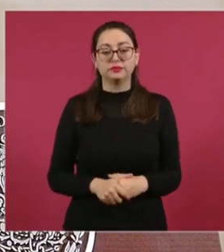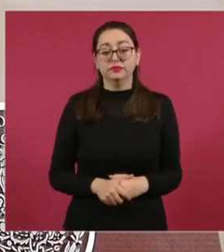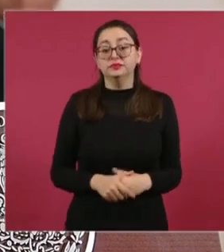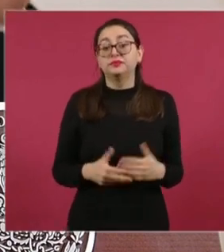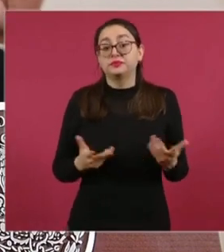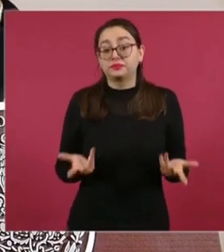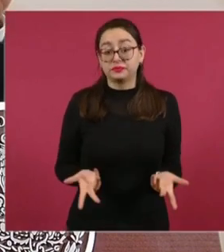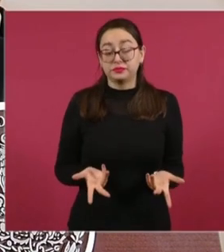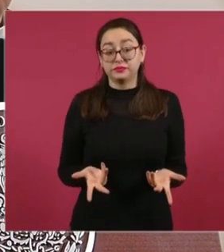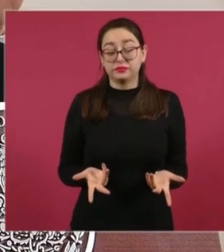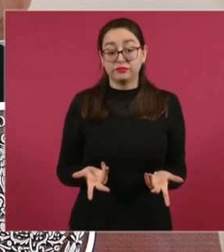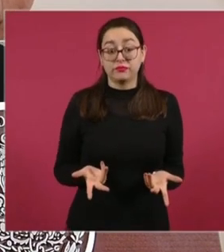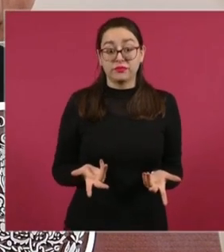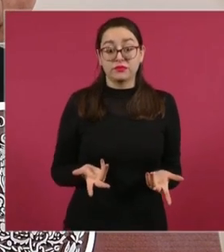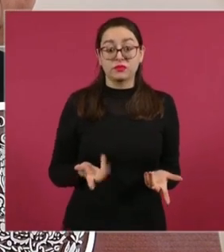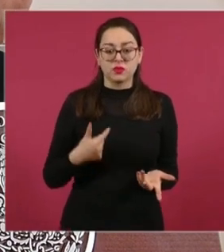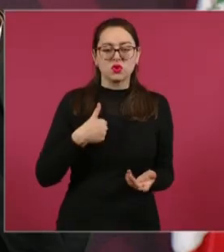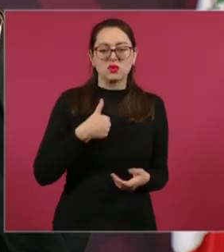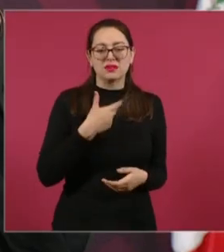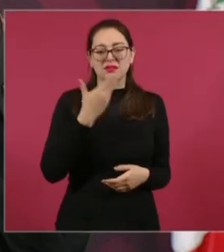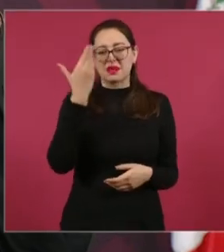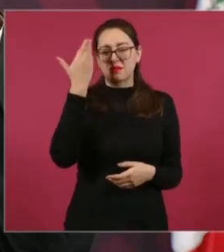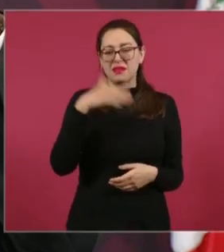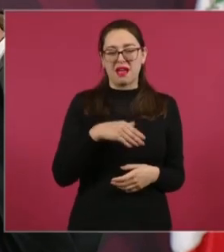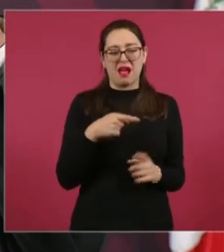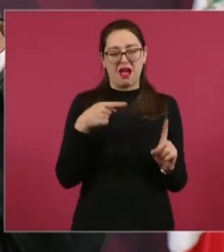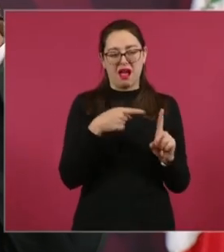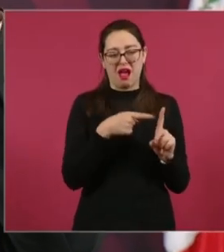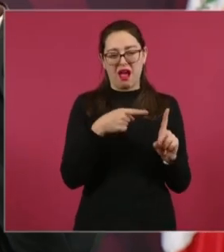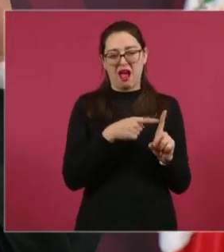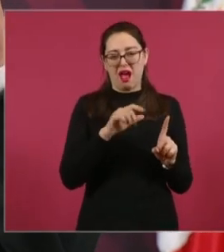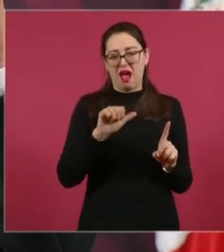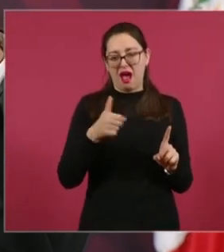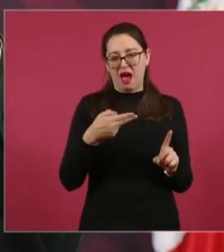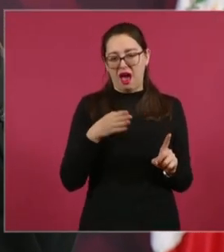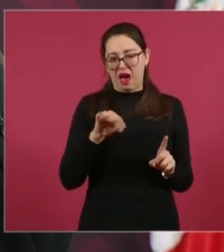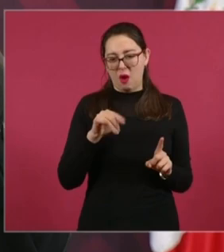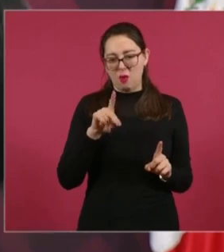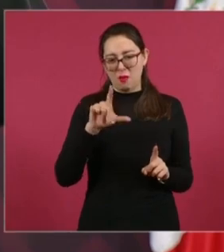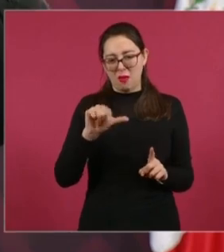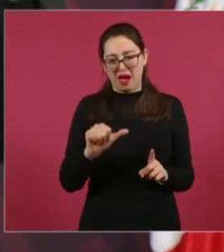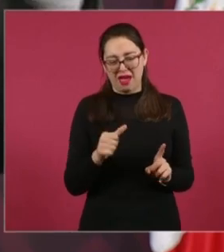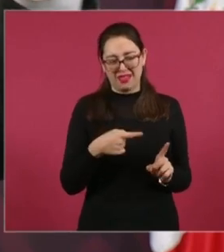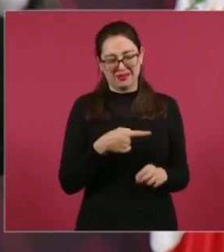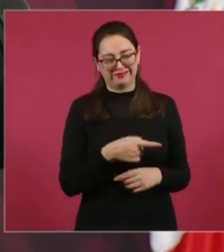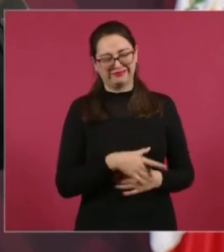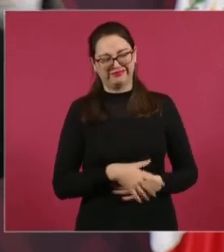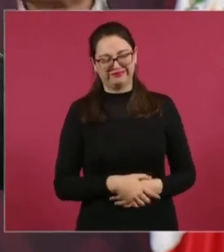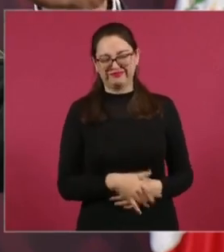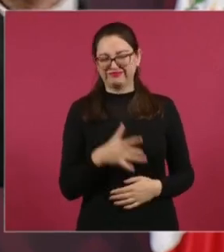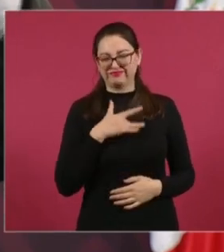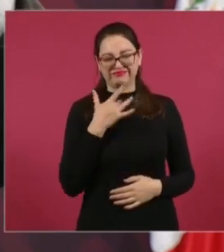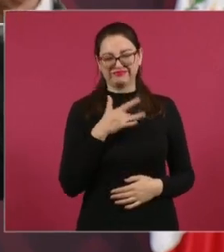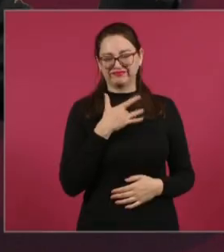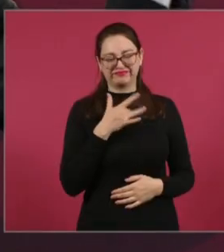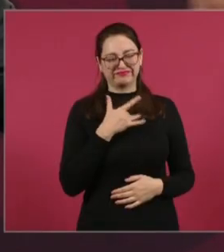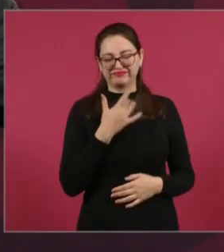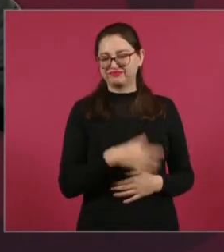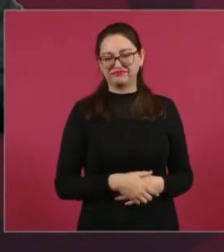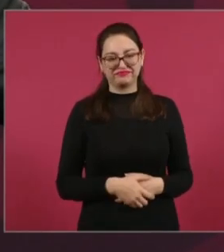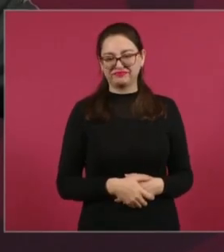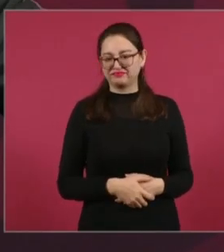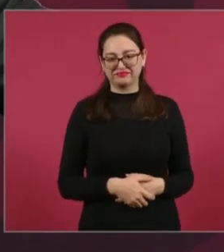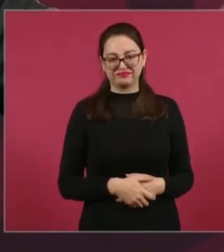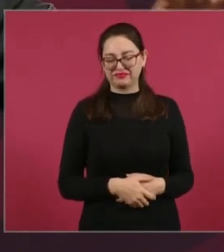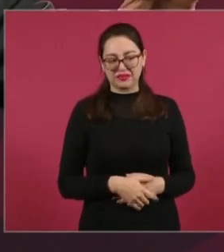yo ya tenía antecedentes de él cuando llego a la jefatura de gobierno y cuidaba que no entrara, pero